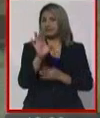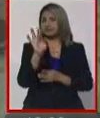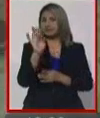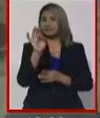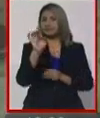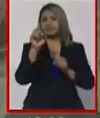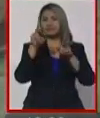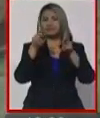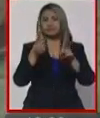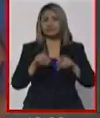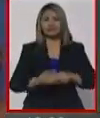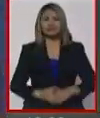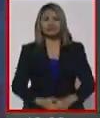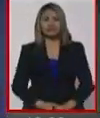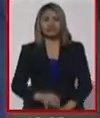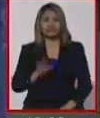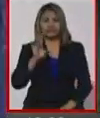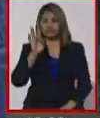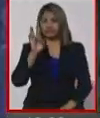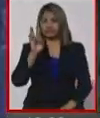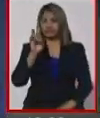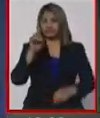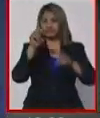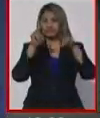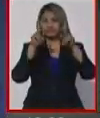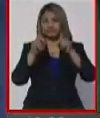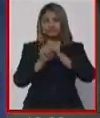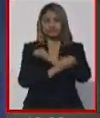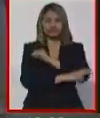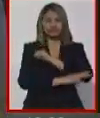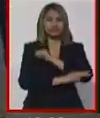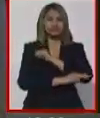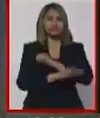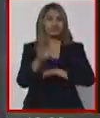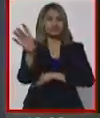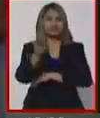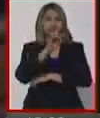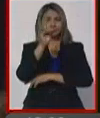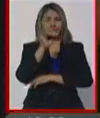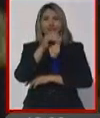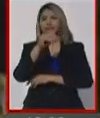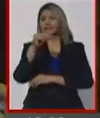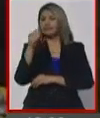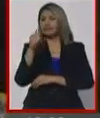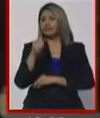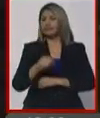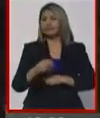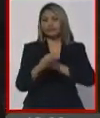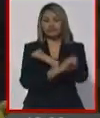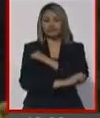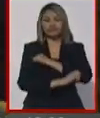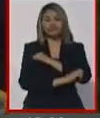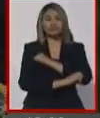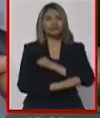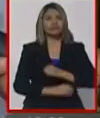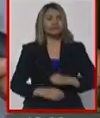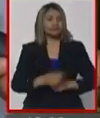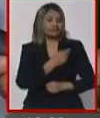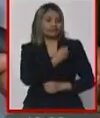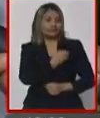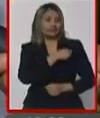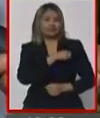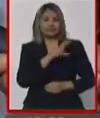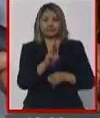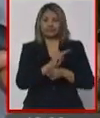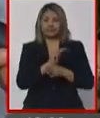8 personas, 7 personas de nacionalidad boliviana y un extranjero de nacionalidad española.